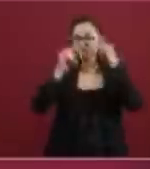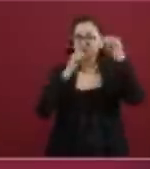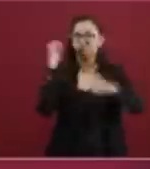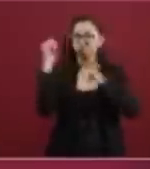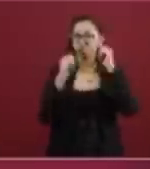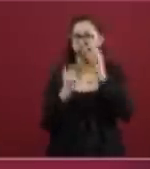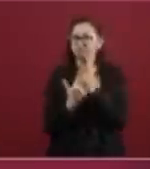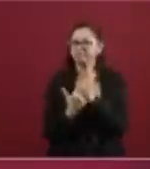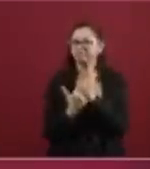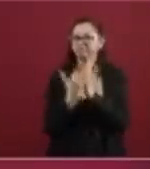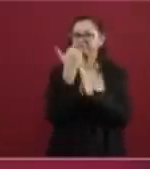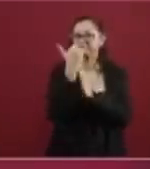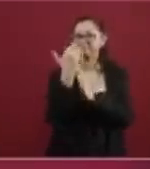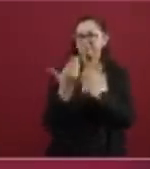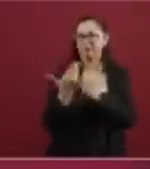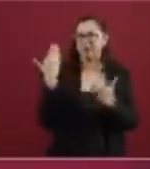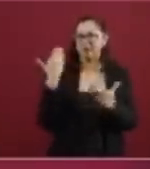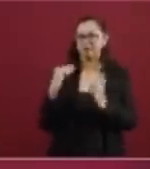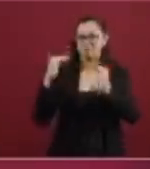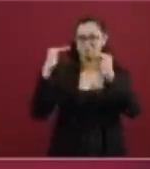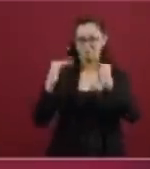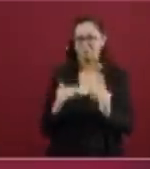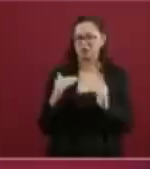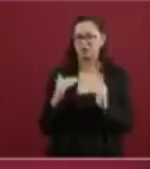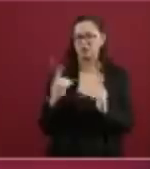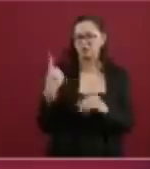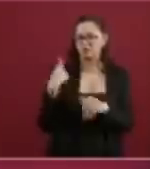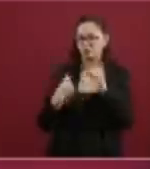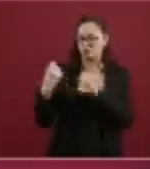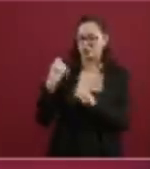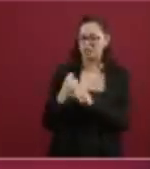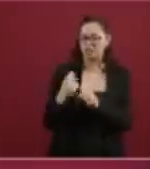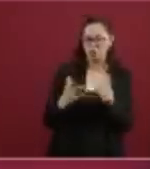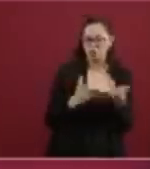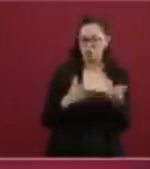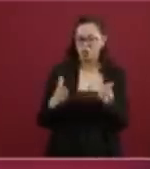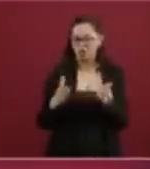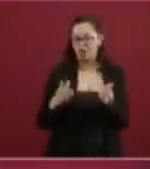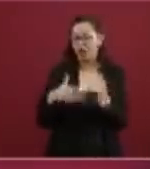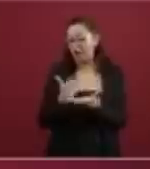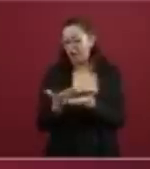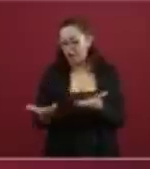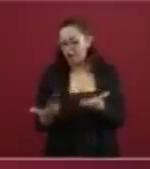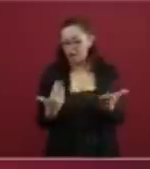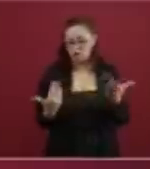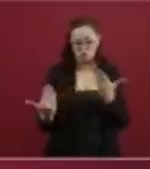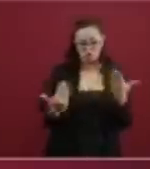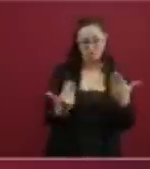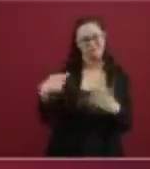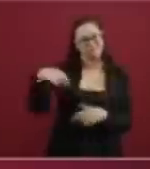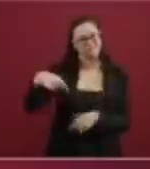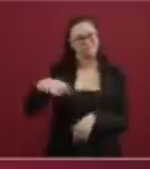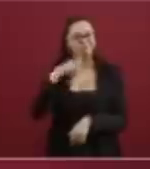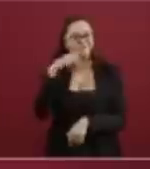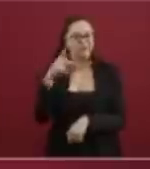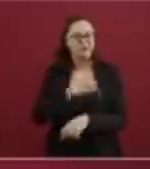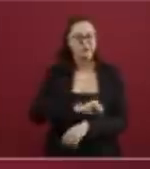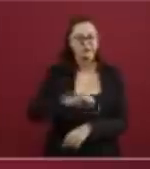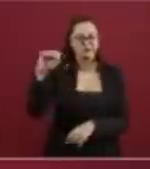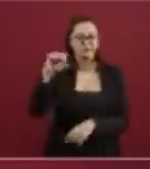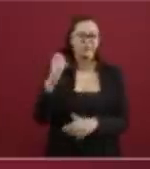anteriores o en el mismo periodo del año pasado, si se compara solo